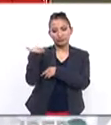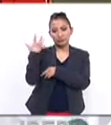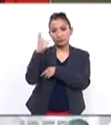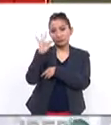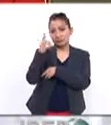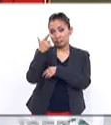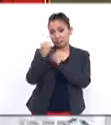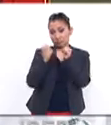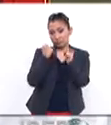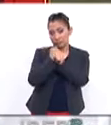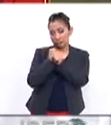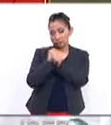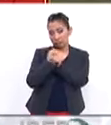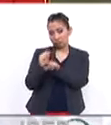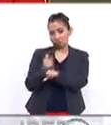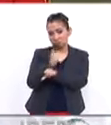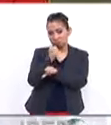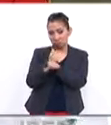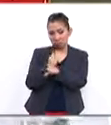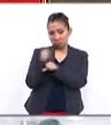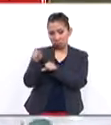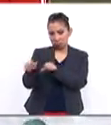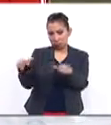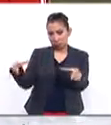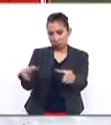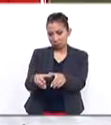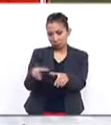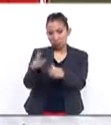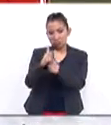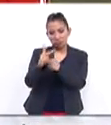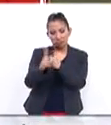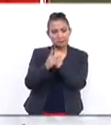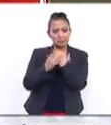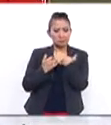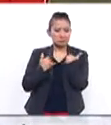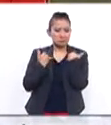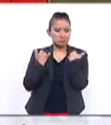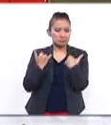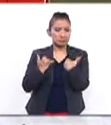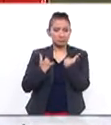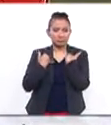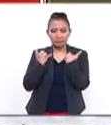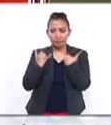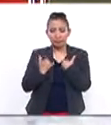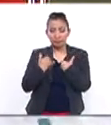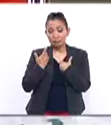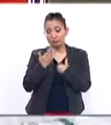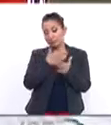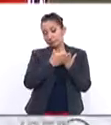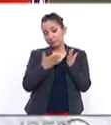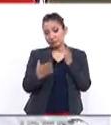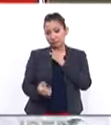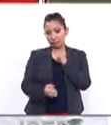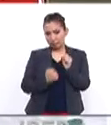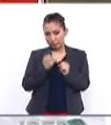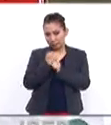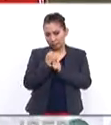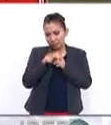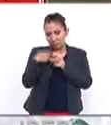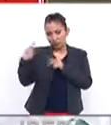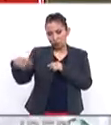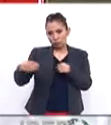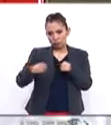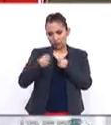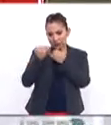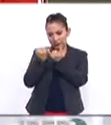cumplió 47 años de constituirse, es un país muy joven. Y los primeros años en su